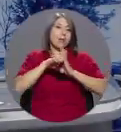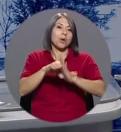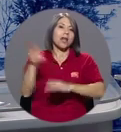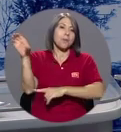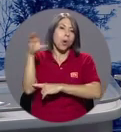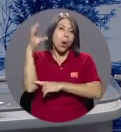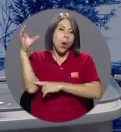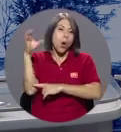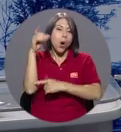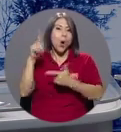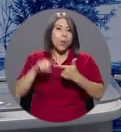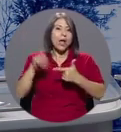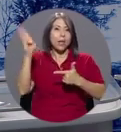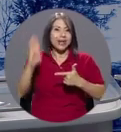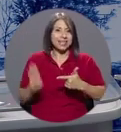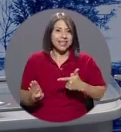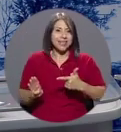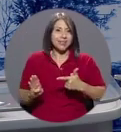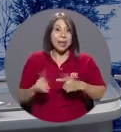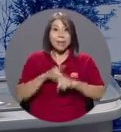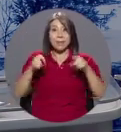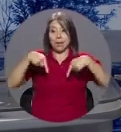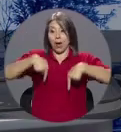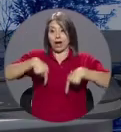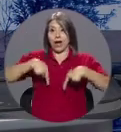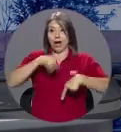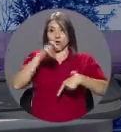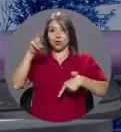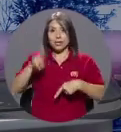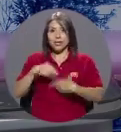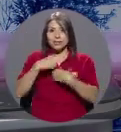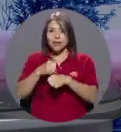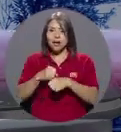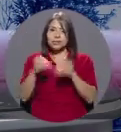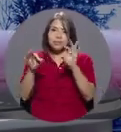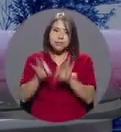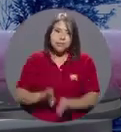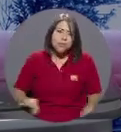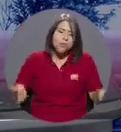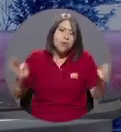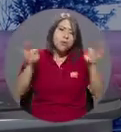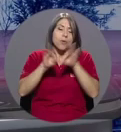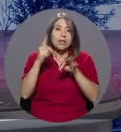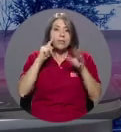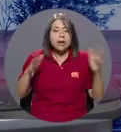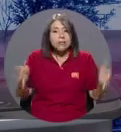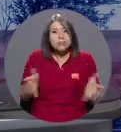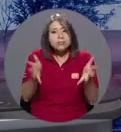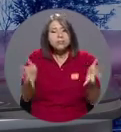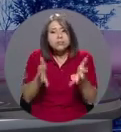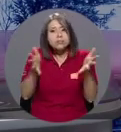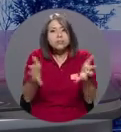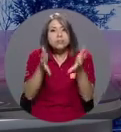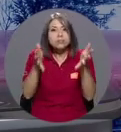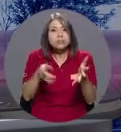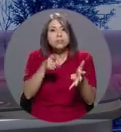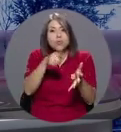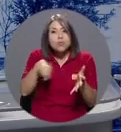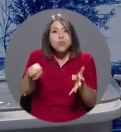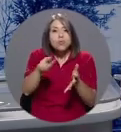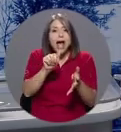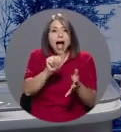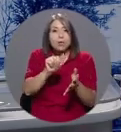ejemplo Colombia, Brasil. Que se realice acá es muy importante porque nos ayuda a fomentar la acuicultura, a dar a conocer